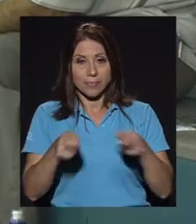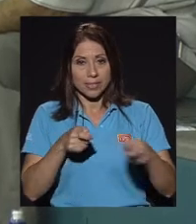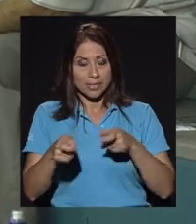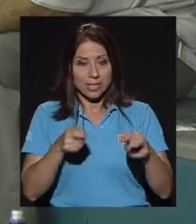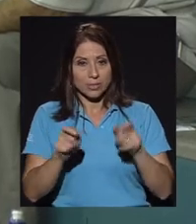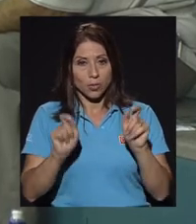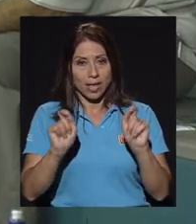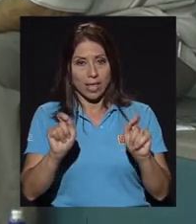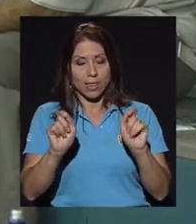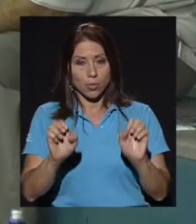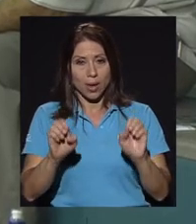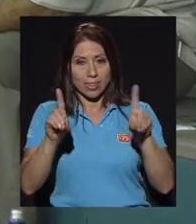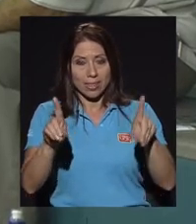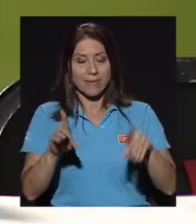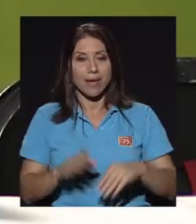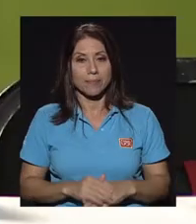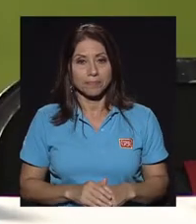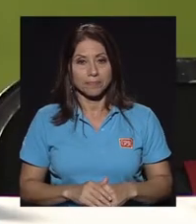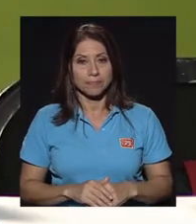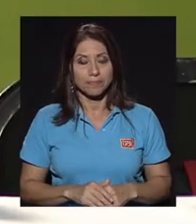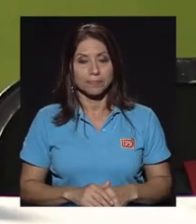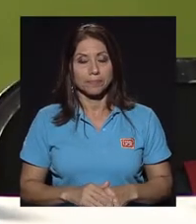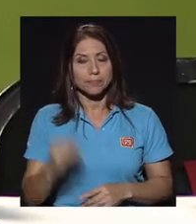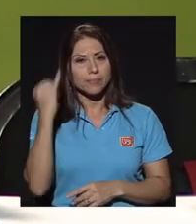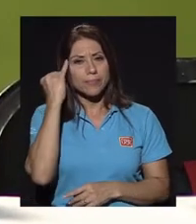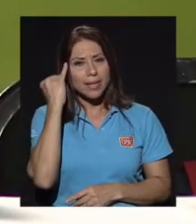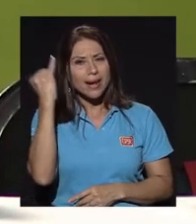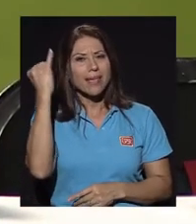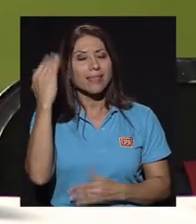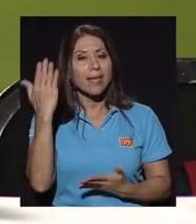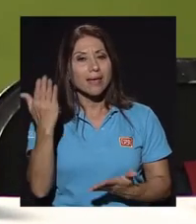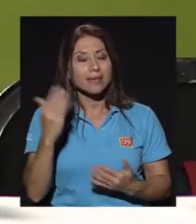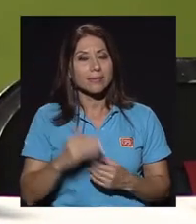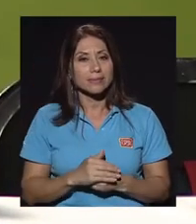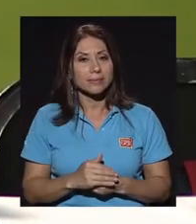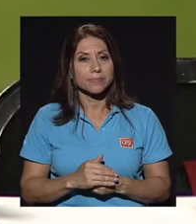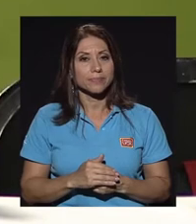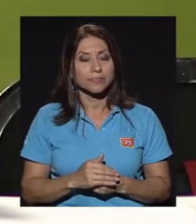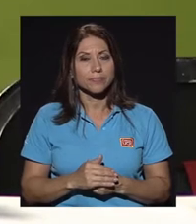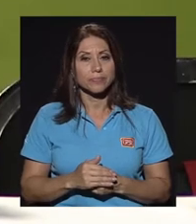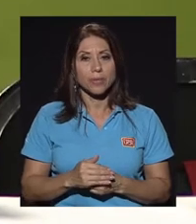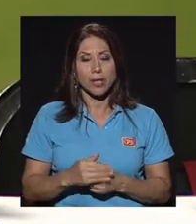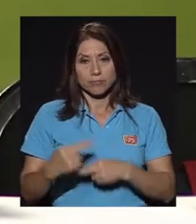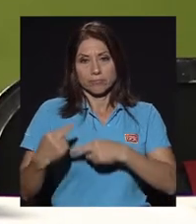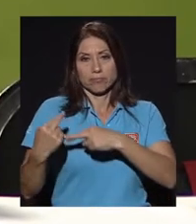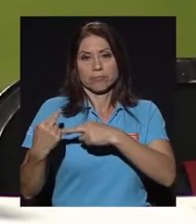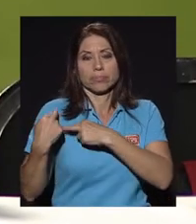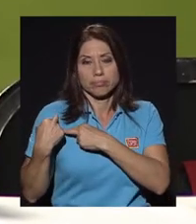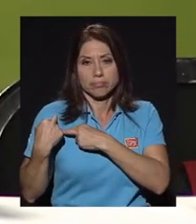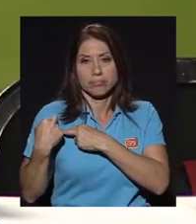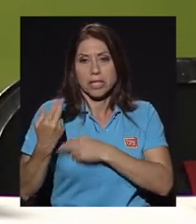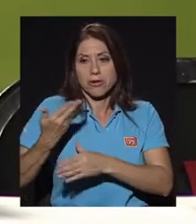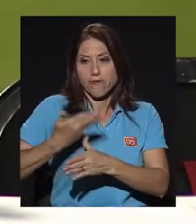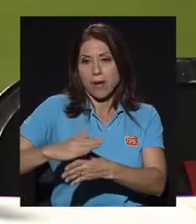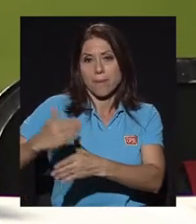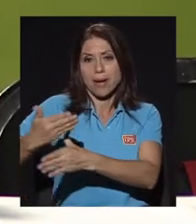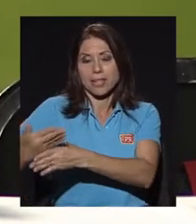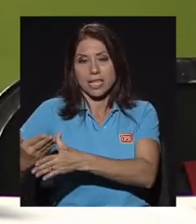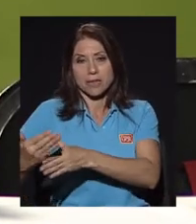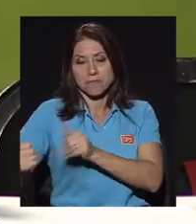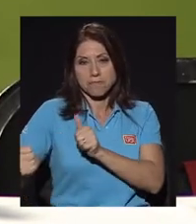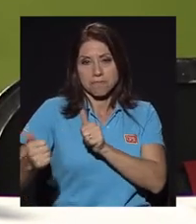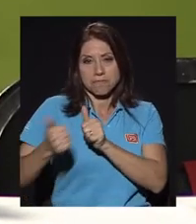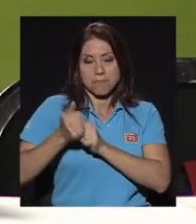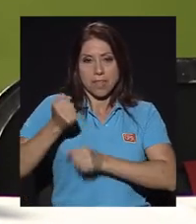en administración educativa. La idea es repartir las cargas, trabajar juntos, tener